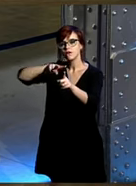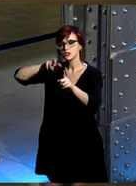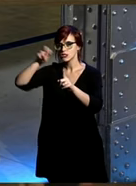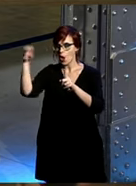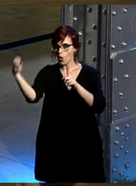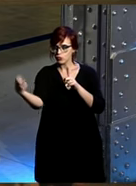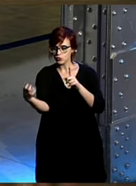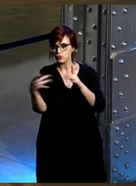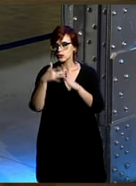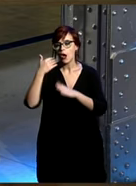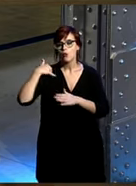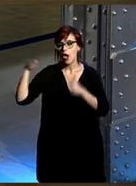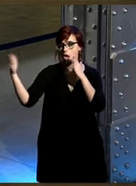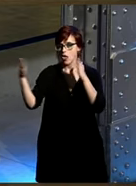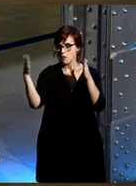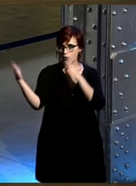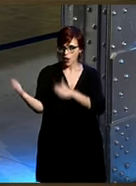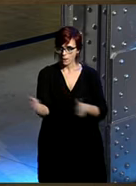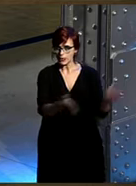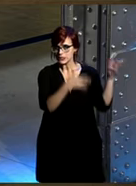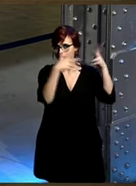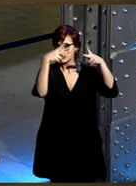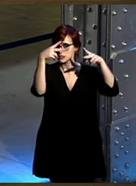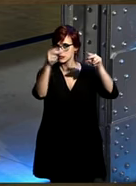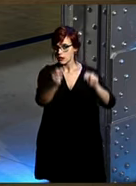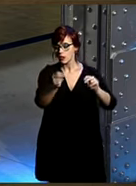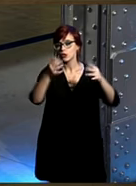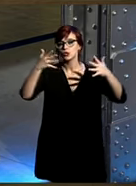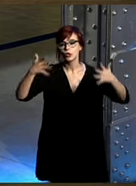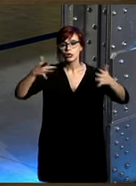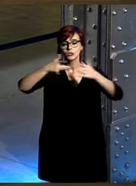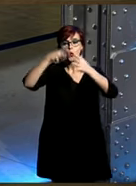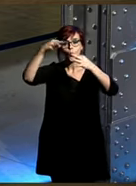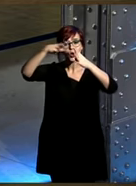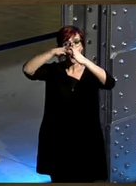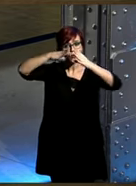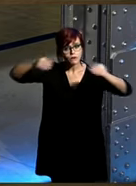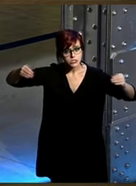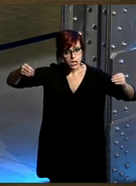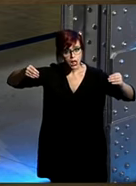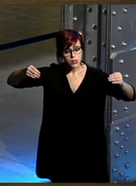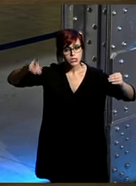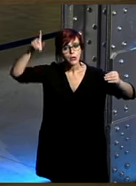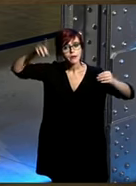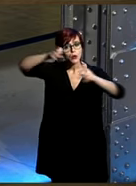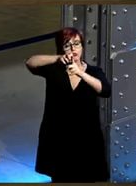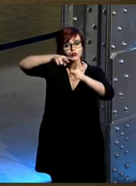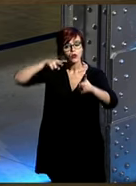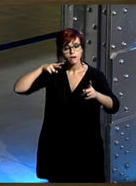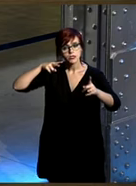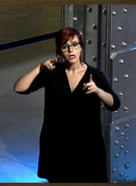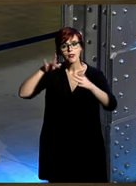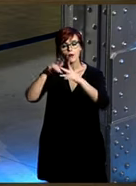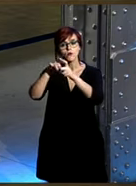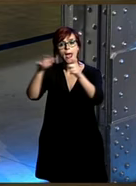es el fin de una época. Y en este fin de la época está no solo las universidades, sino también la concepción